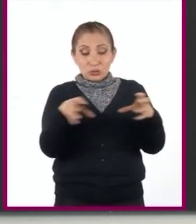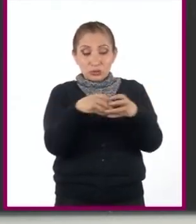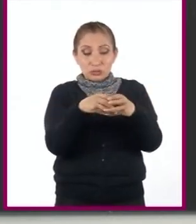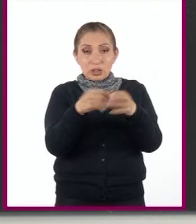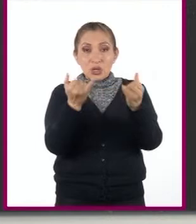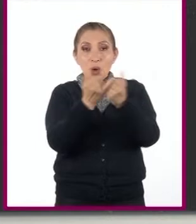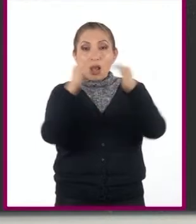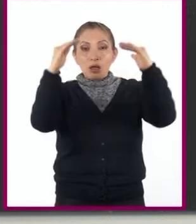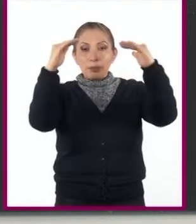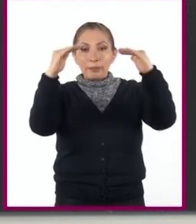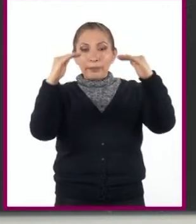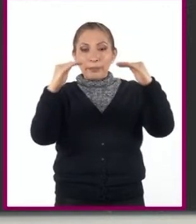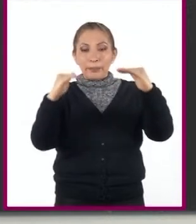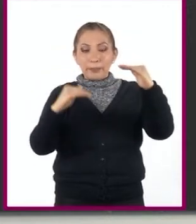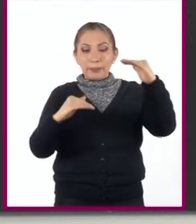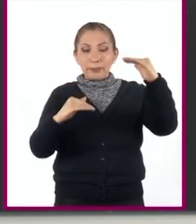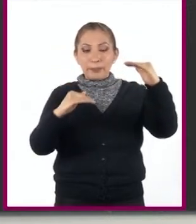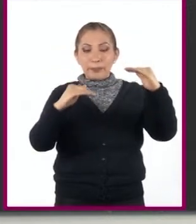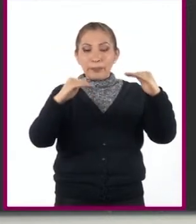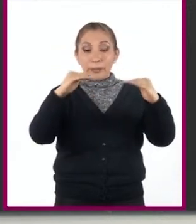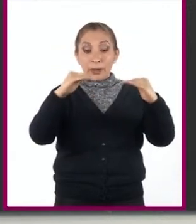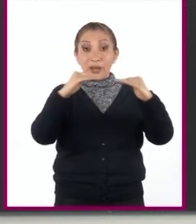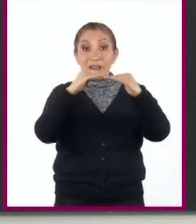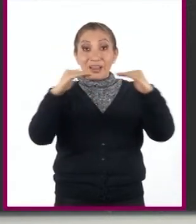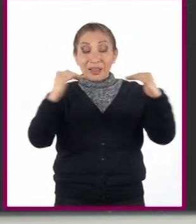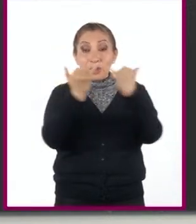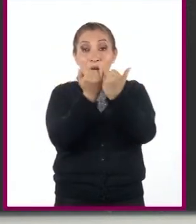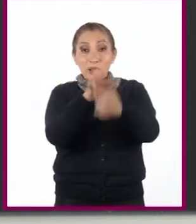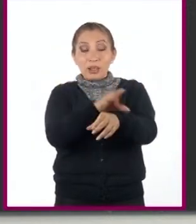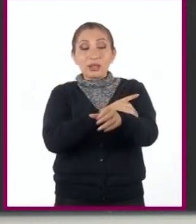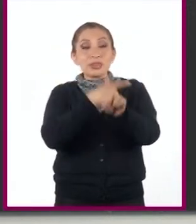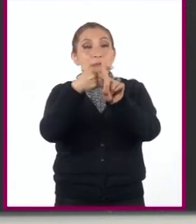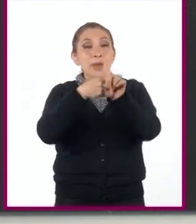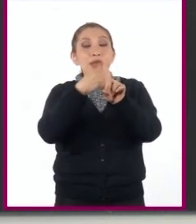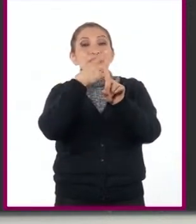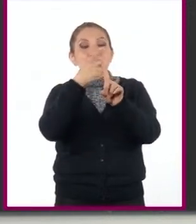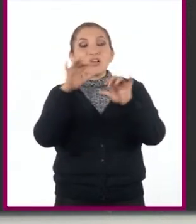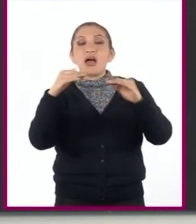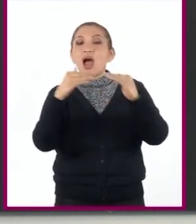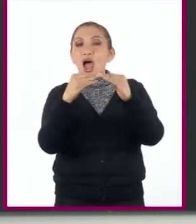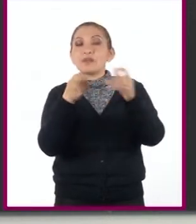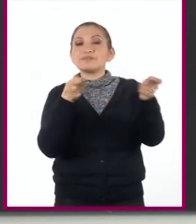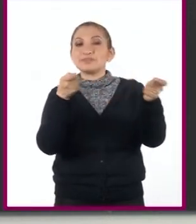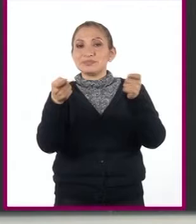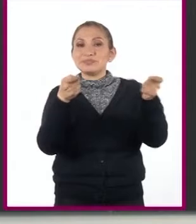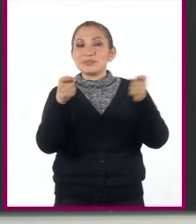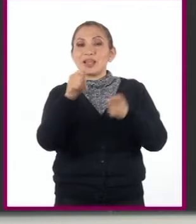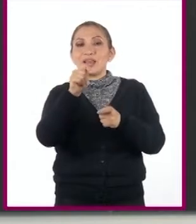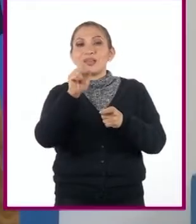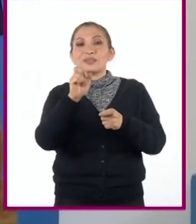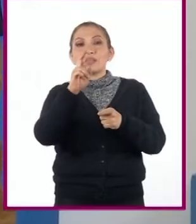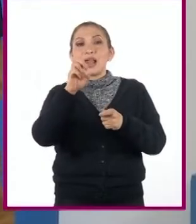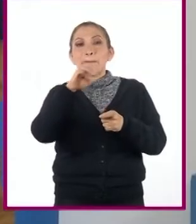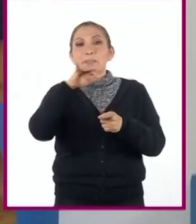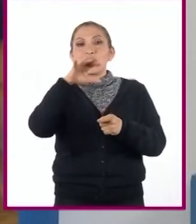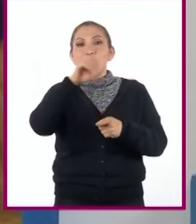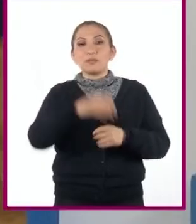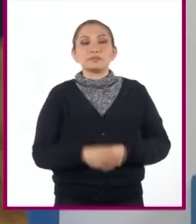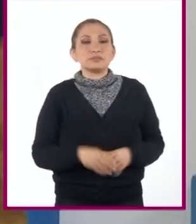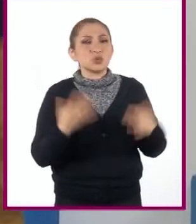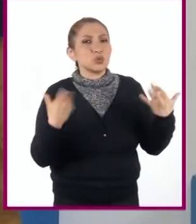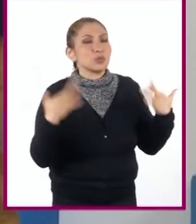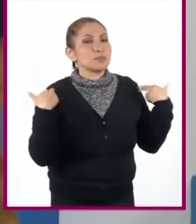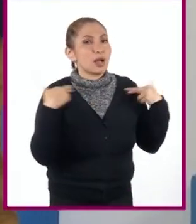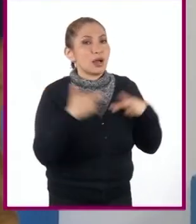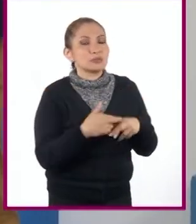la misma temperatura. Cuando esto ocurre, decimos que están en equilibrio térmico. Maestro,